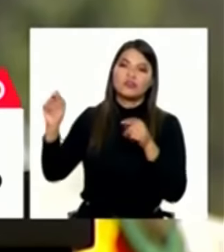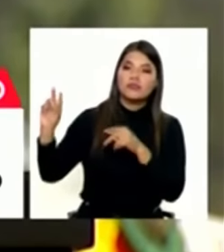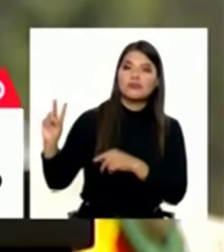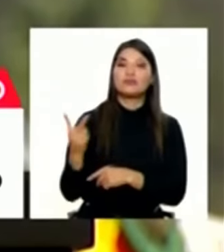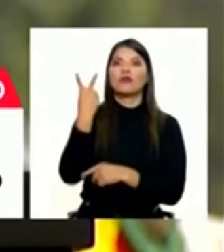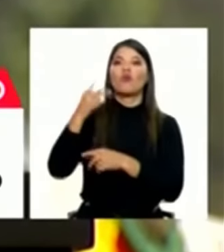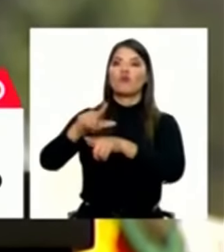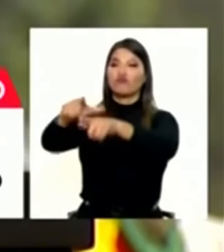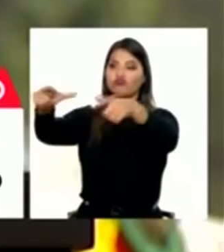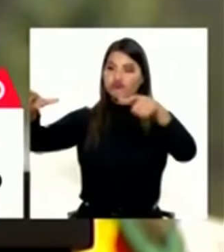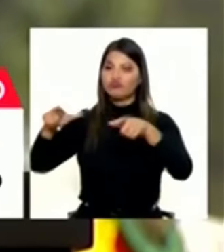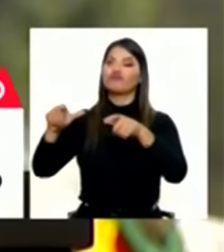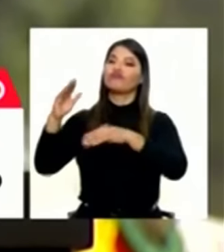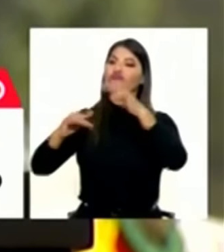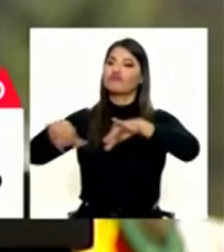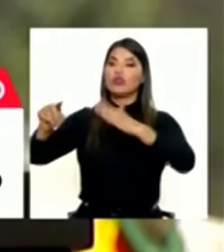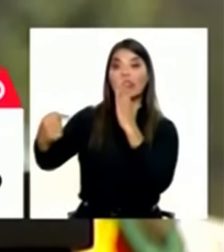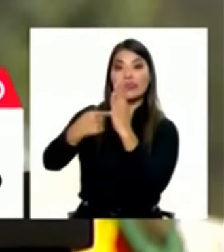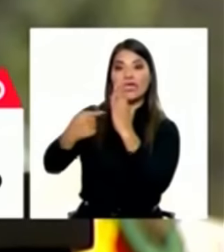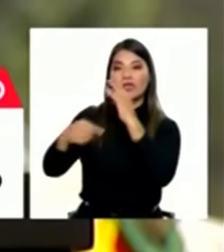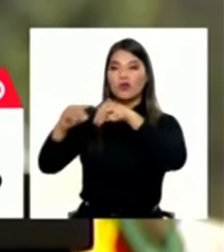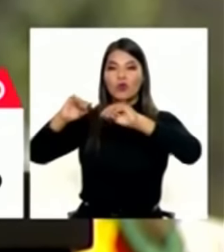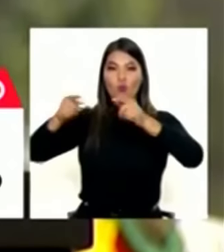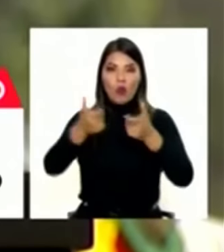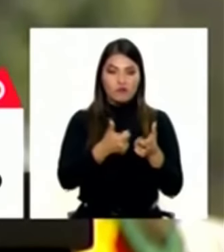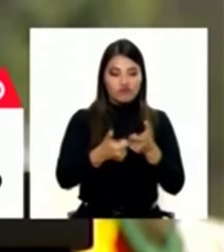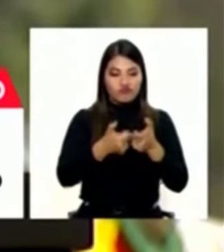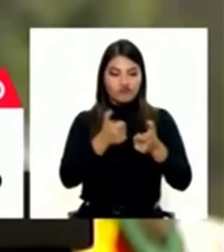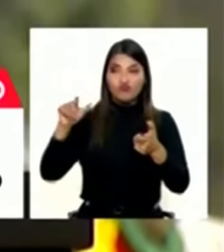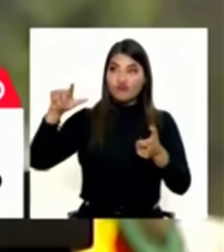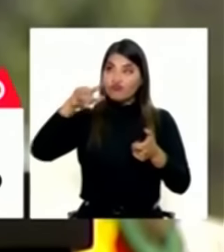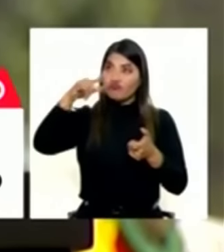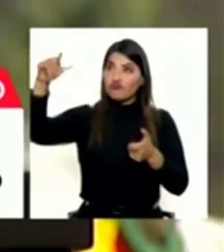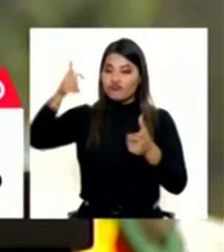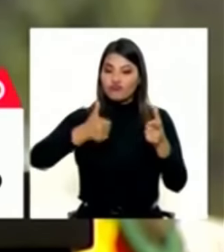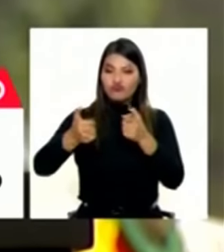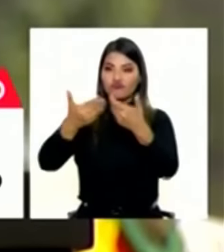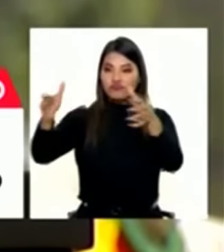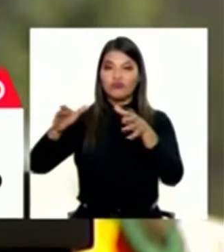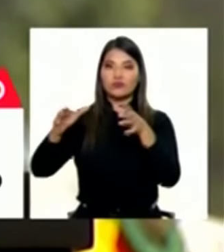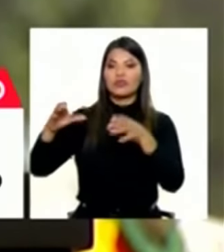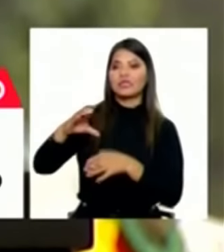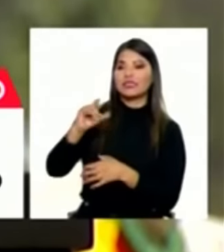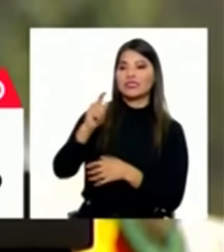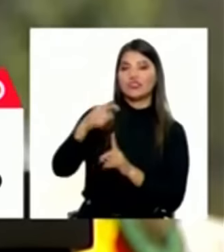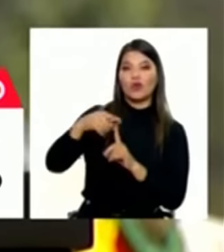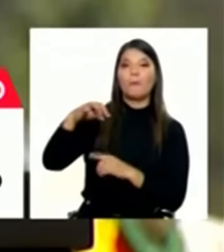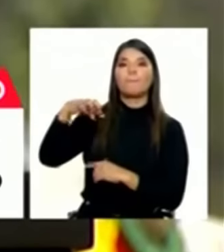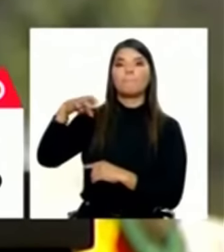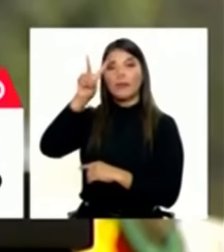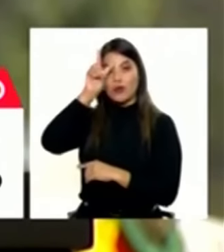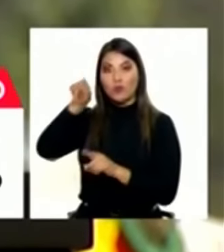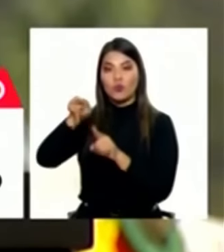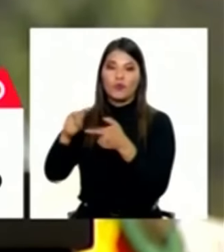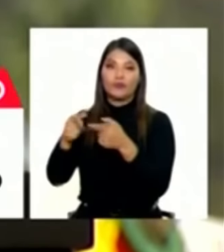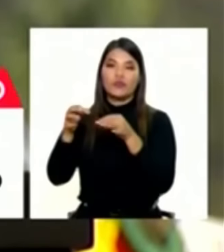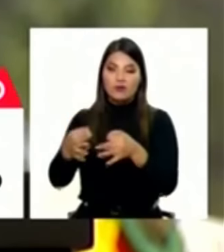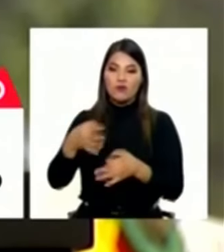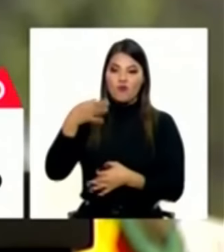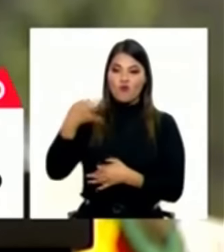Salón Internacional Tecnológico de Drones, Aire y Espacio, SITDRON Perú, que mostrará la